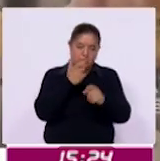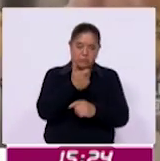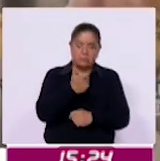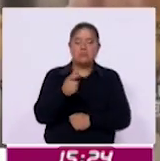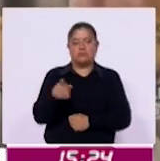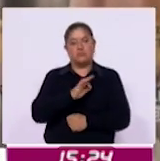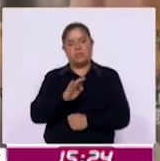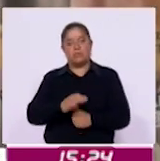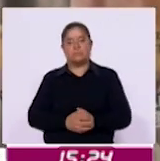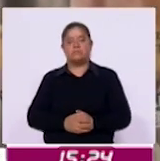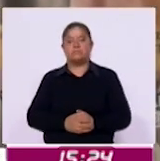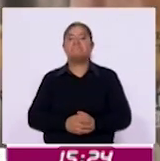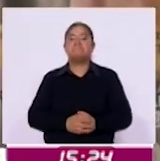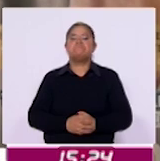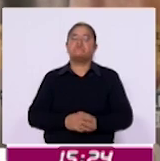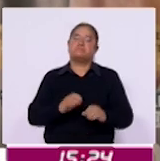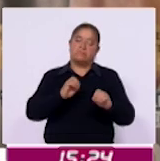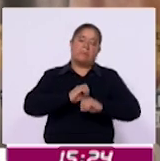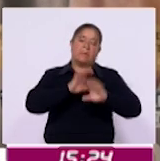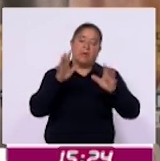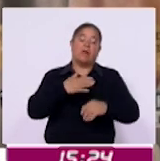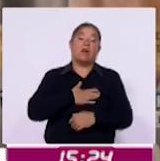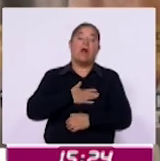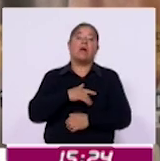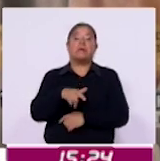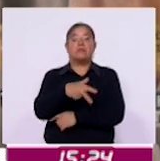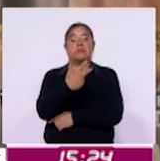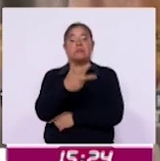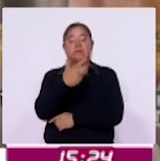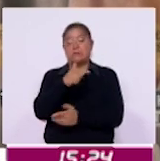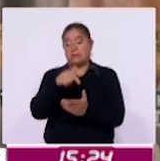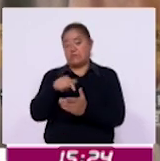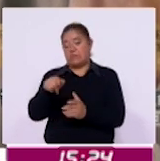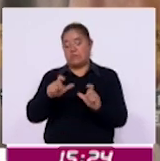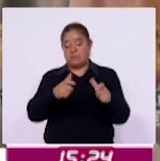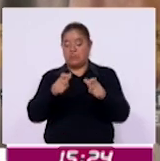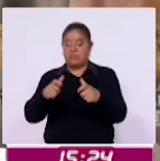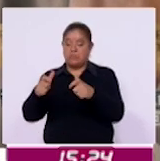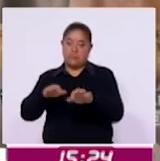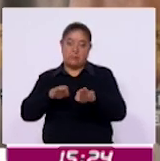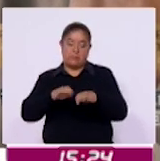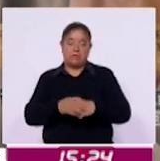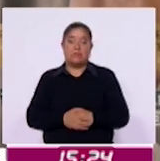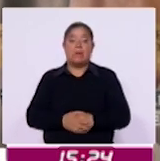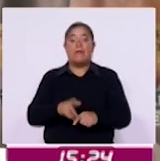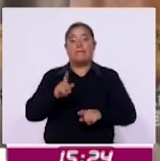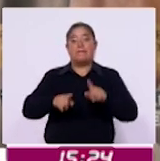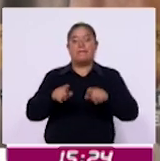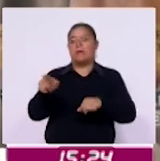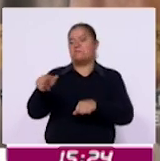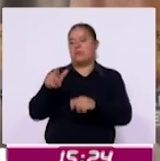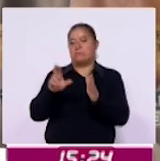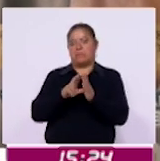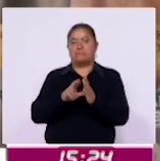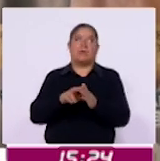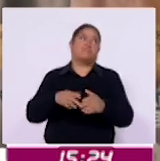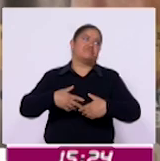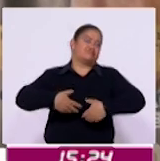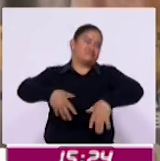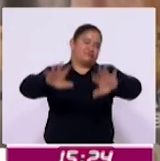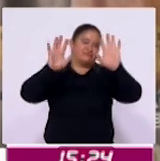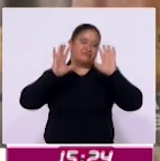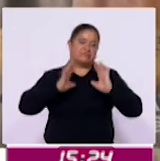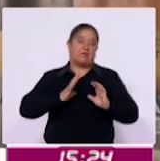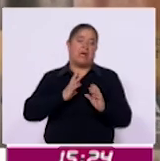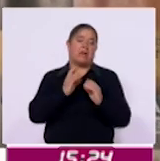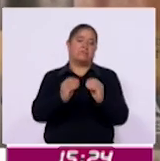hacerlo. Claro, nosotros tenemos 13 sucursales operando, por número de tarjetas no se preocupen, tenemos las suficientes